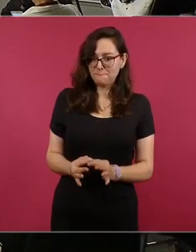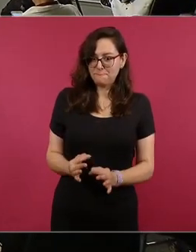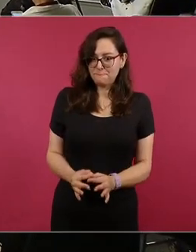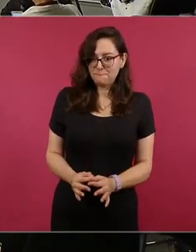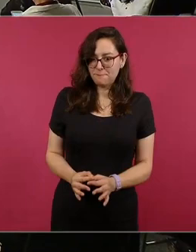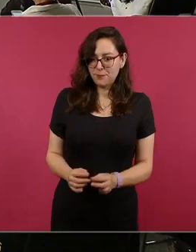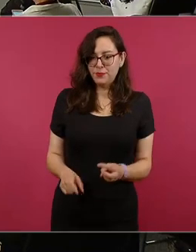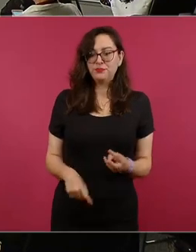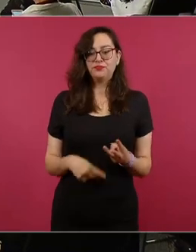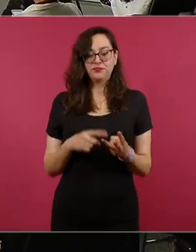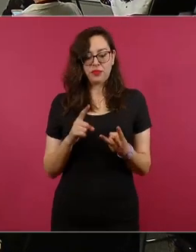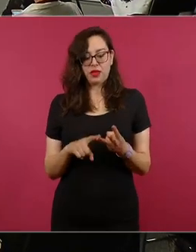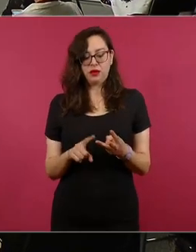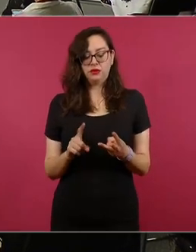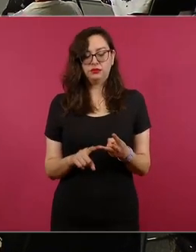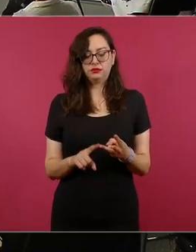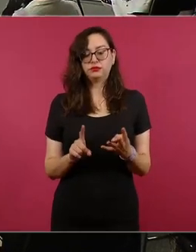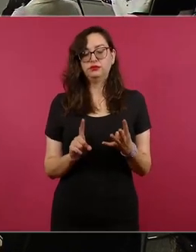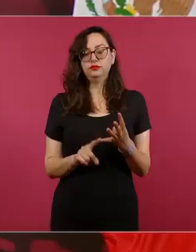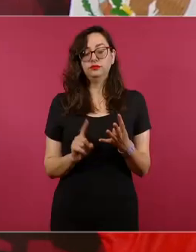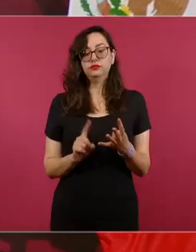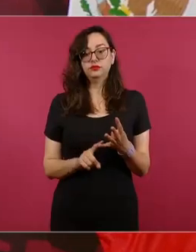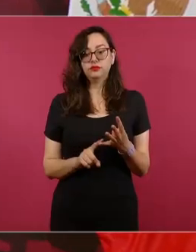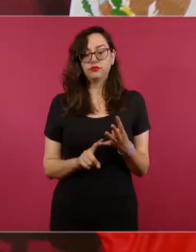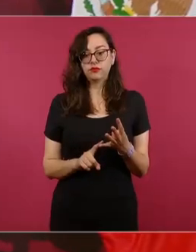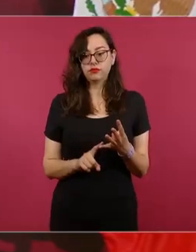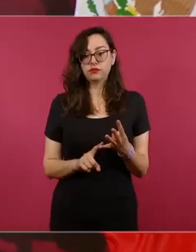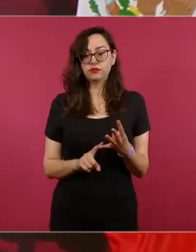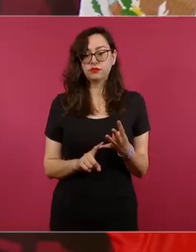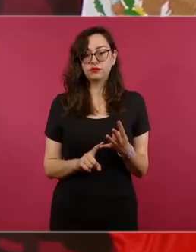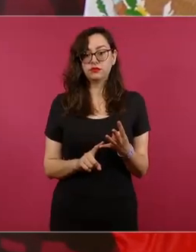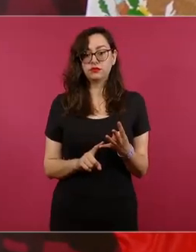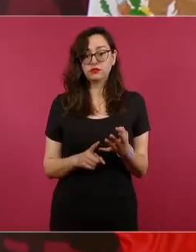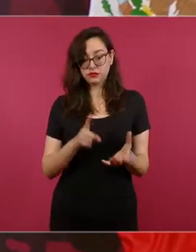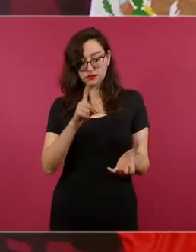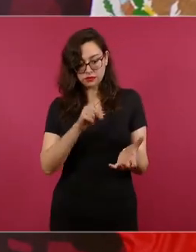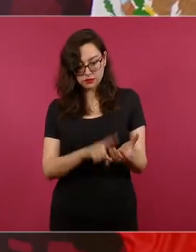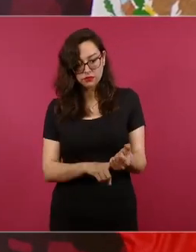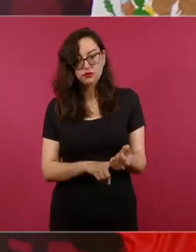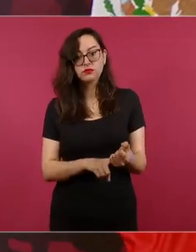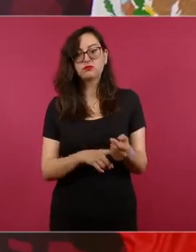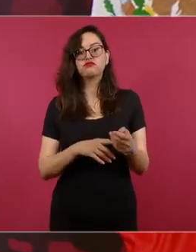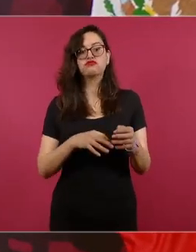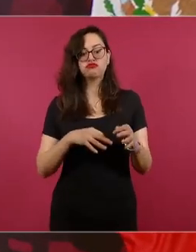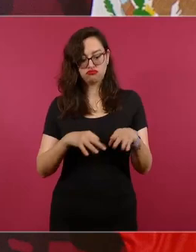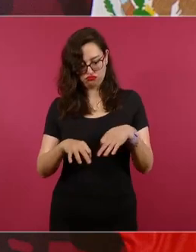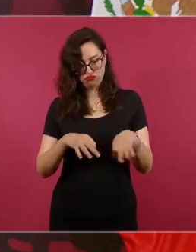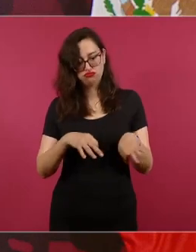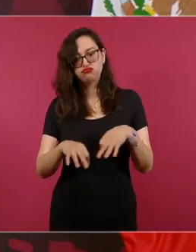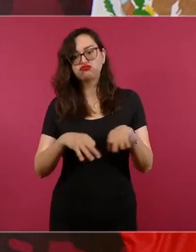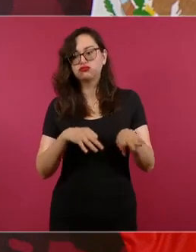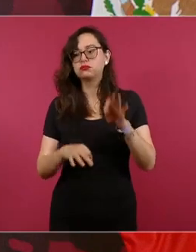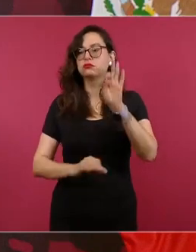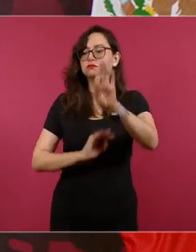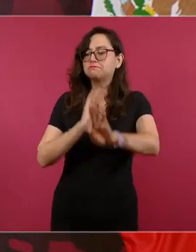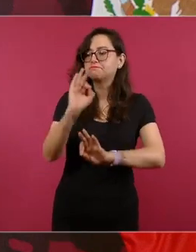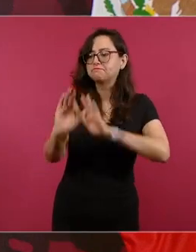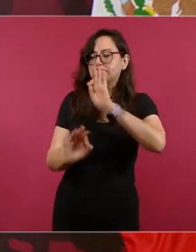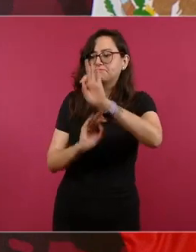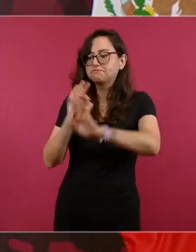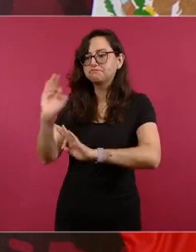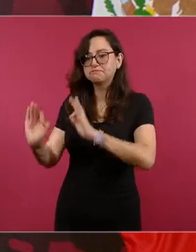ya que le da buen trato a sus empleados,